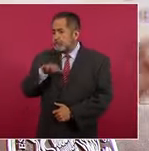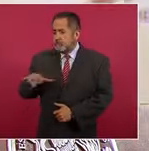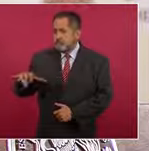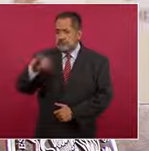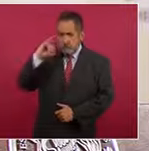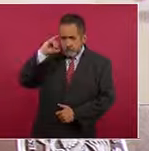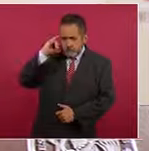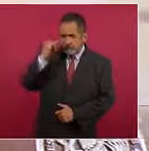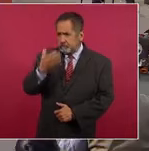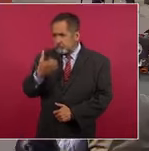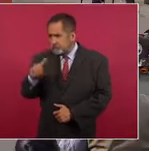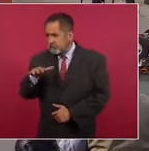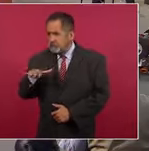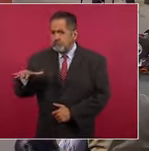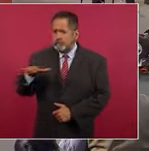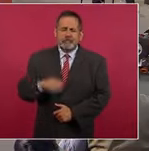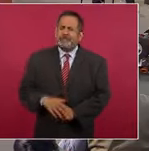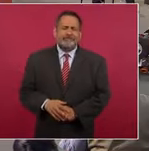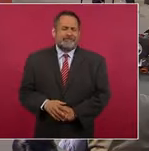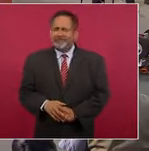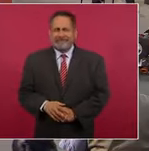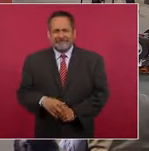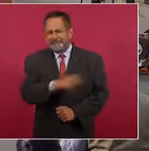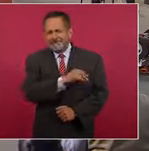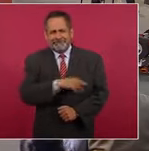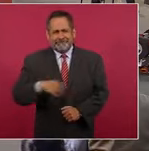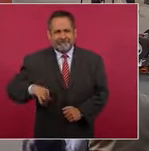Veo que sacan ahí una foto de un pajarito.